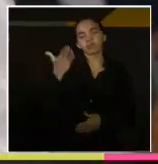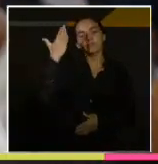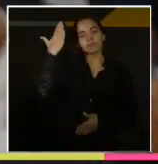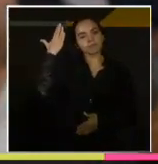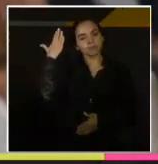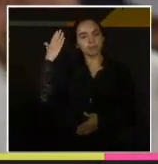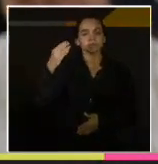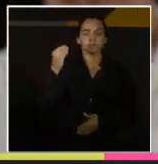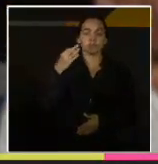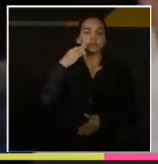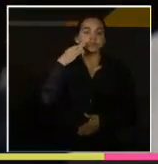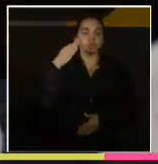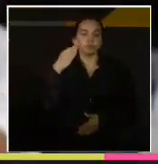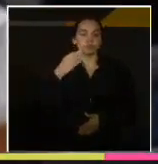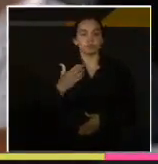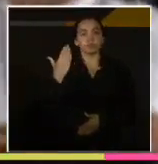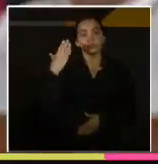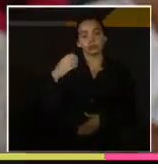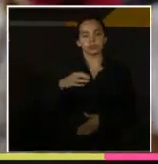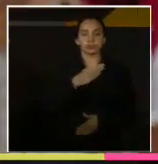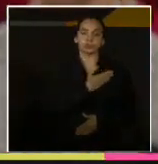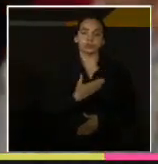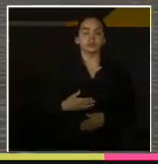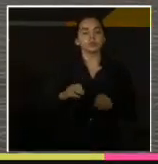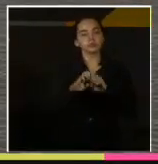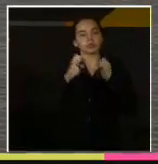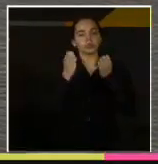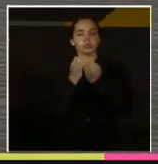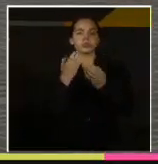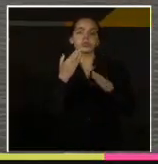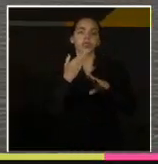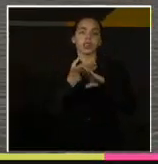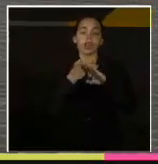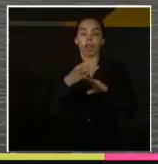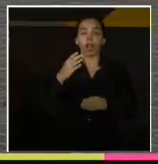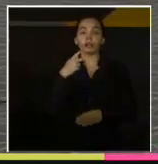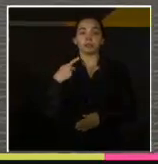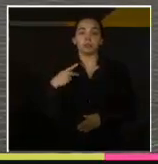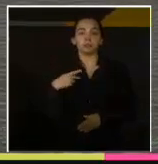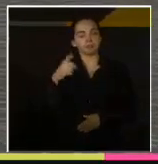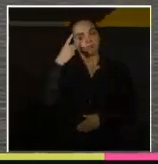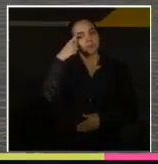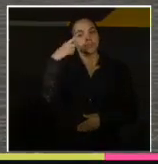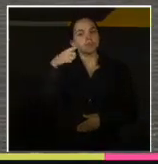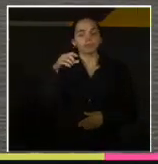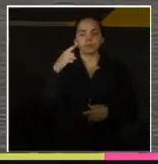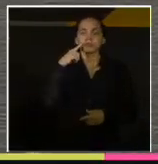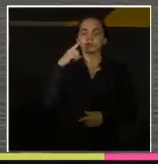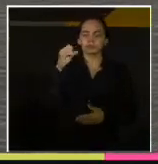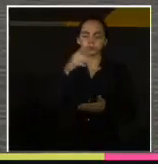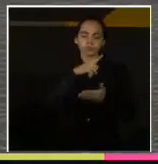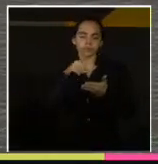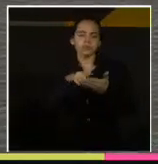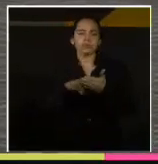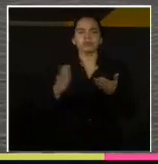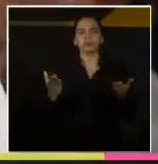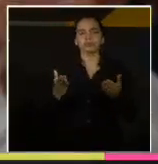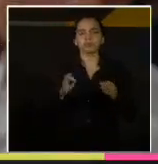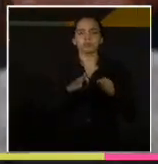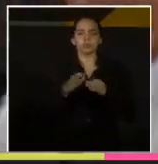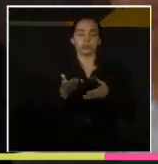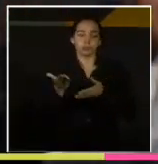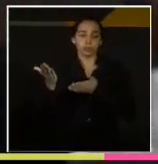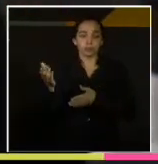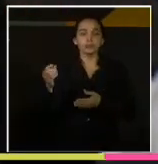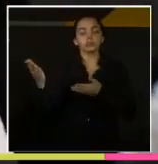tocó hacerlo en la Secretaría de Desarrollo Social, Contralorías Ciudadanas, que se identifique qué acciones están llevando a cabo, que